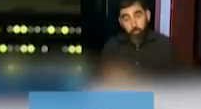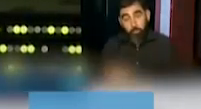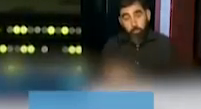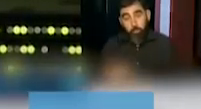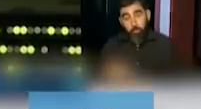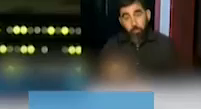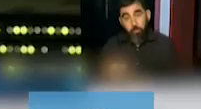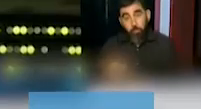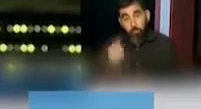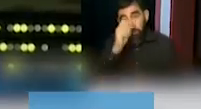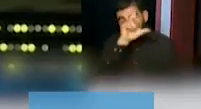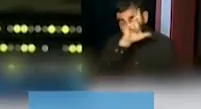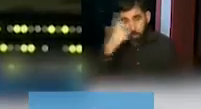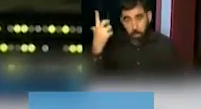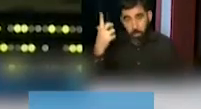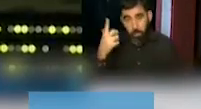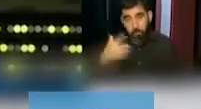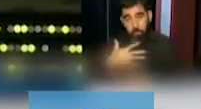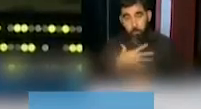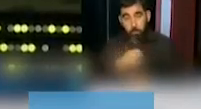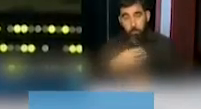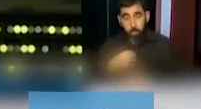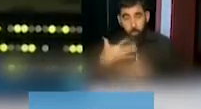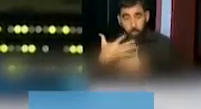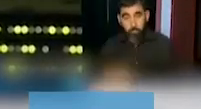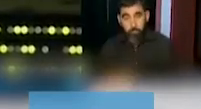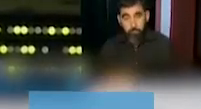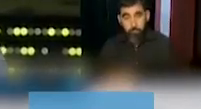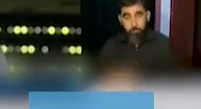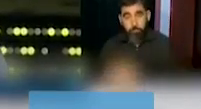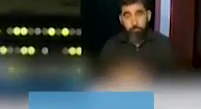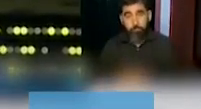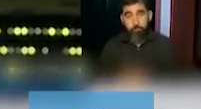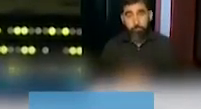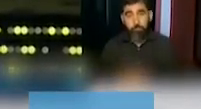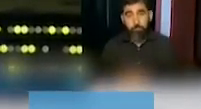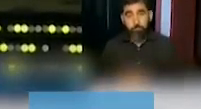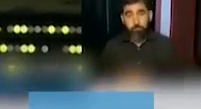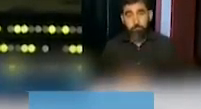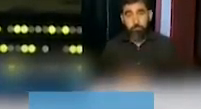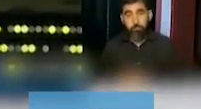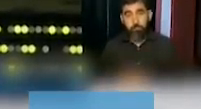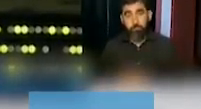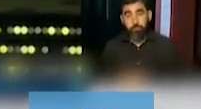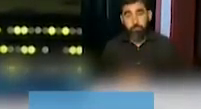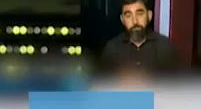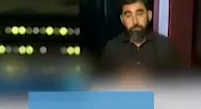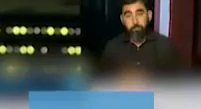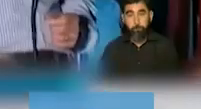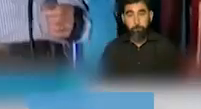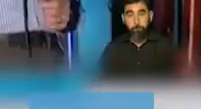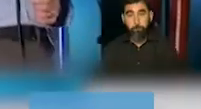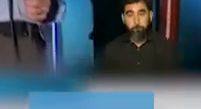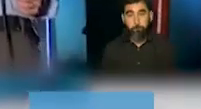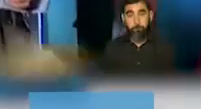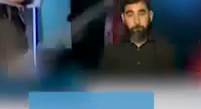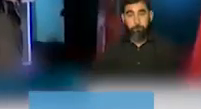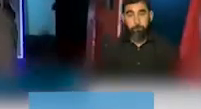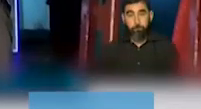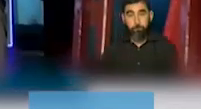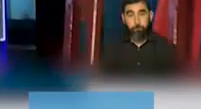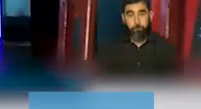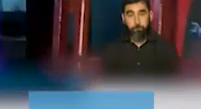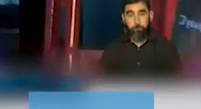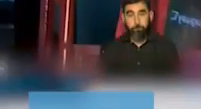enumeración, que voy a decir lo siguiente, ya que empecé hablando de las expresiones de los candidatos, su cuerpo, que es tan importante para lo que